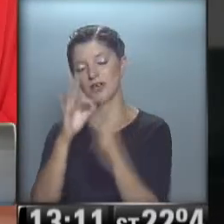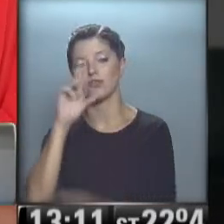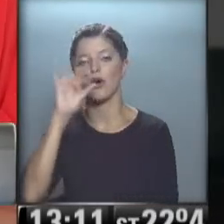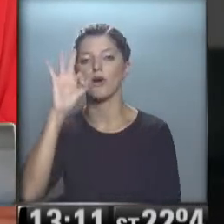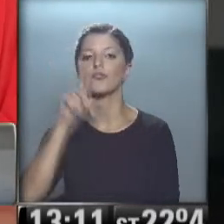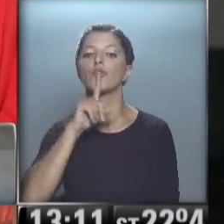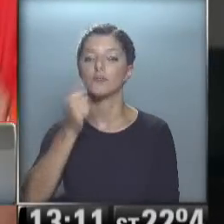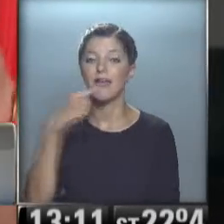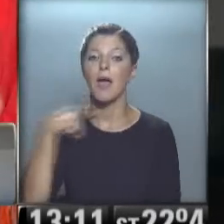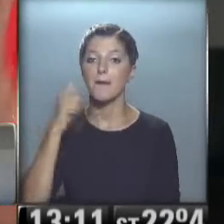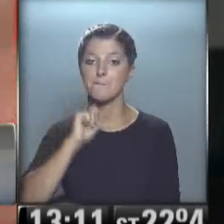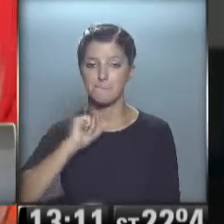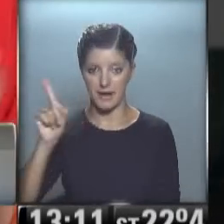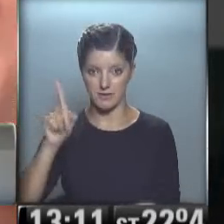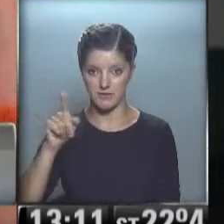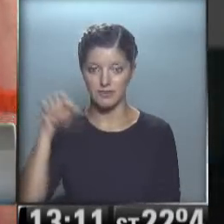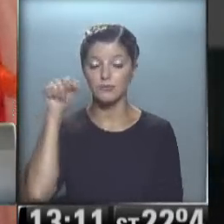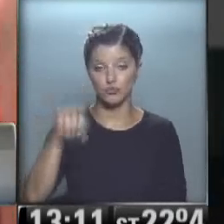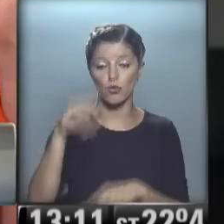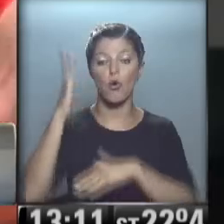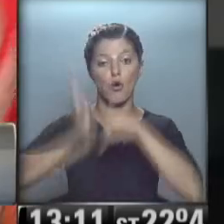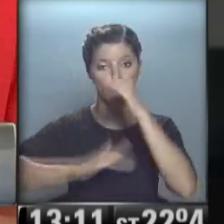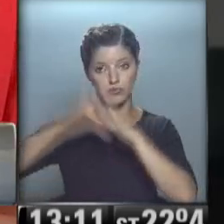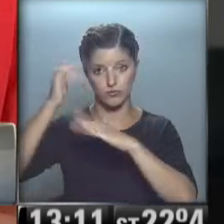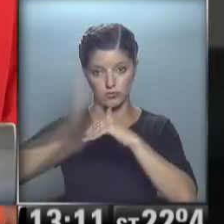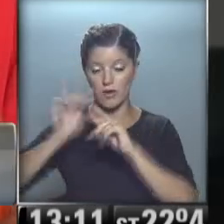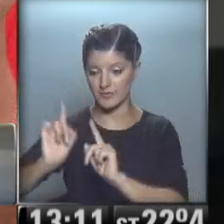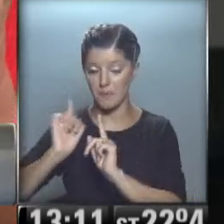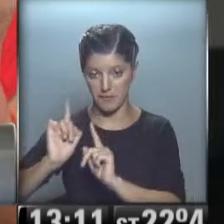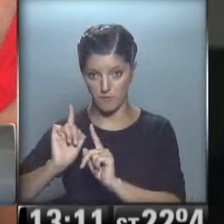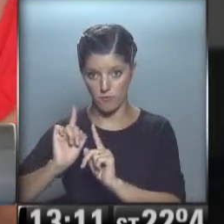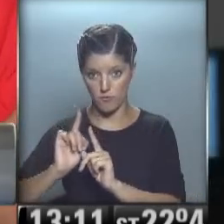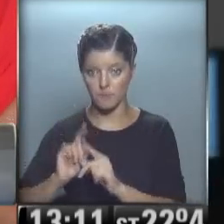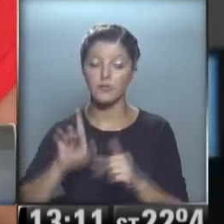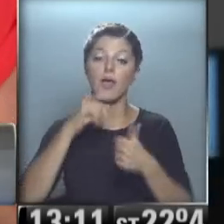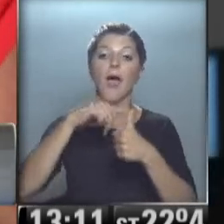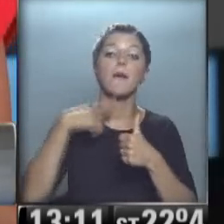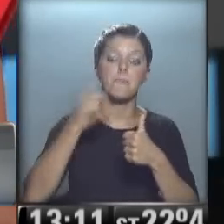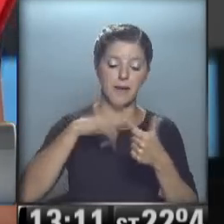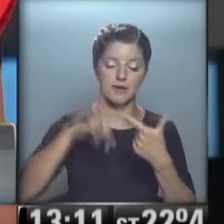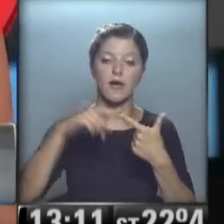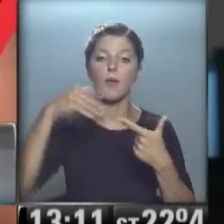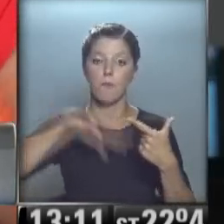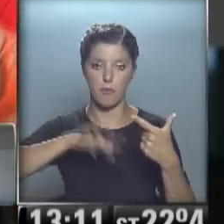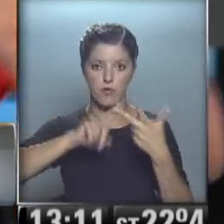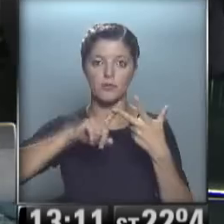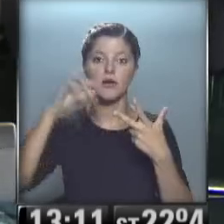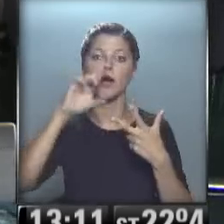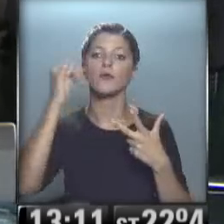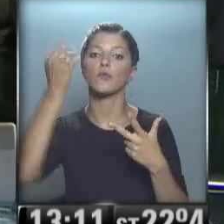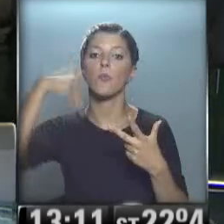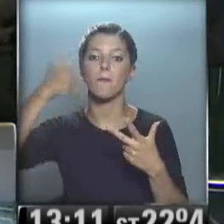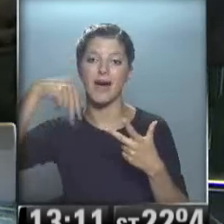base de Rota en España, la construcción, la posibilidad de construir ese misil. Va a haber en España, va a haber en Polonia y va a haber en Rumania. O sea,